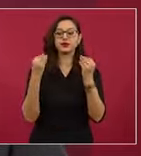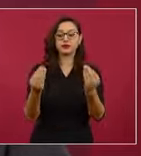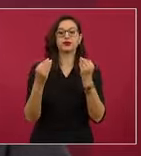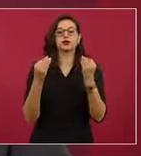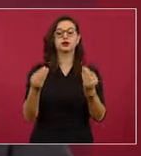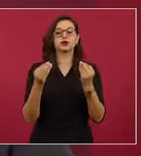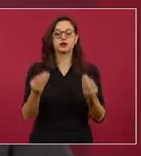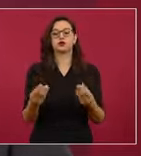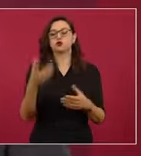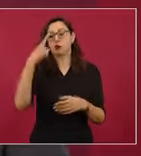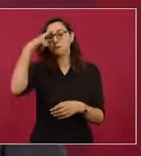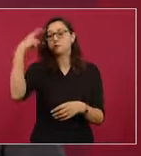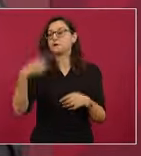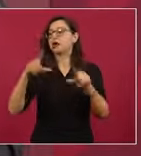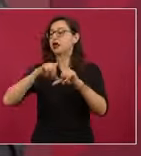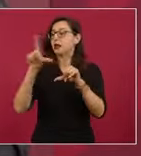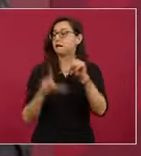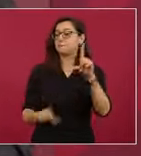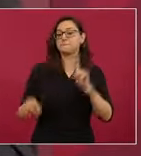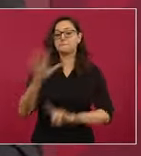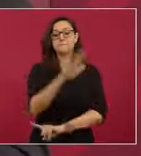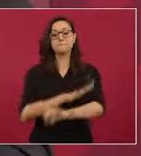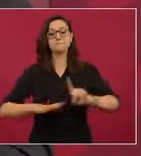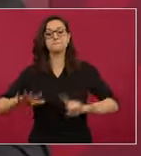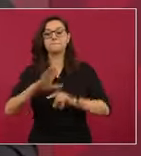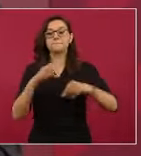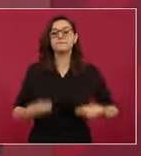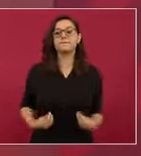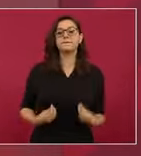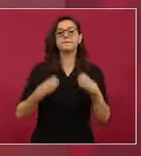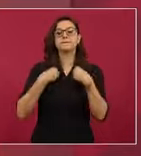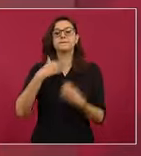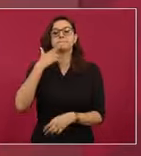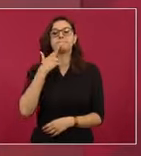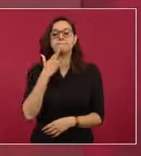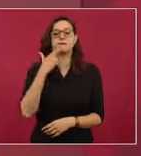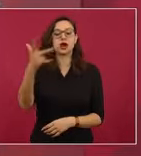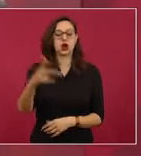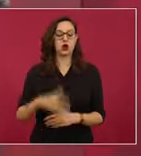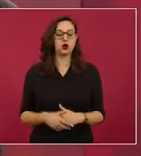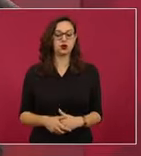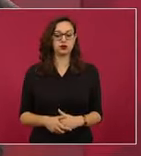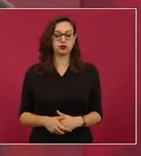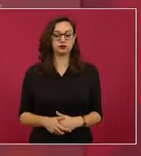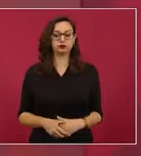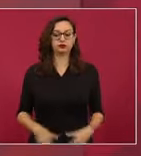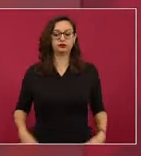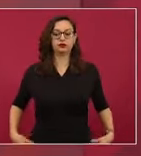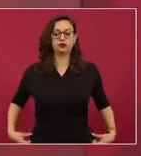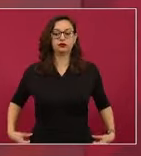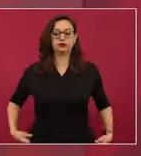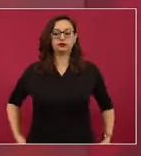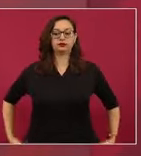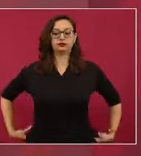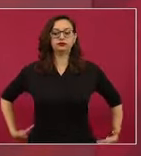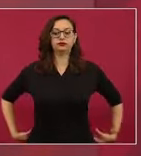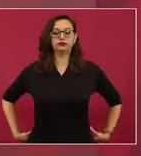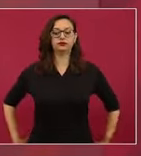mejorar la vida pública del país. Y lo mismo si el gobierno de Estados Unidos no